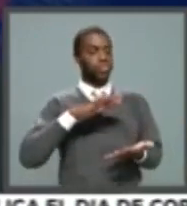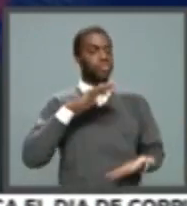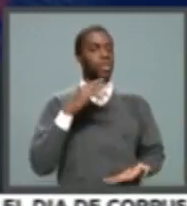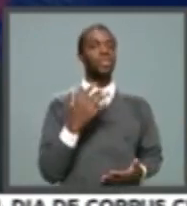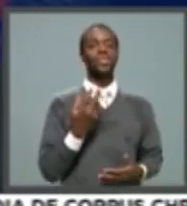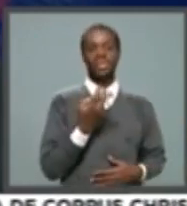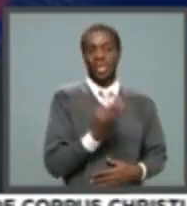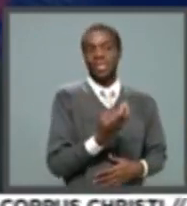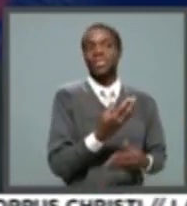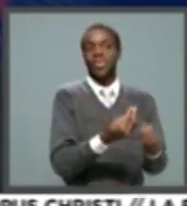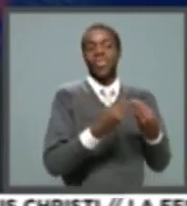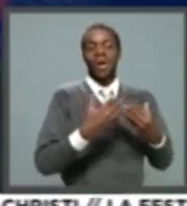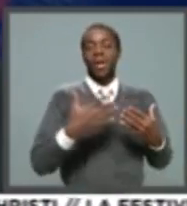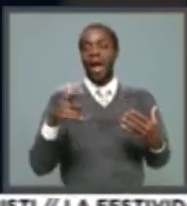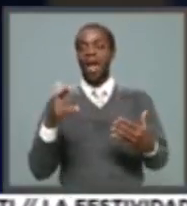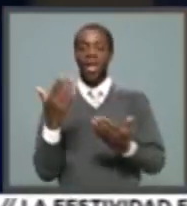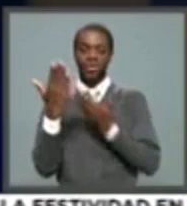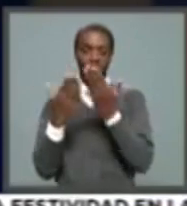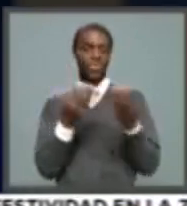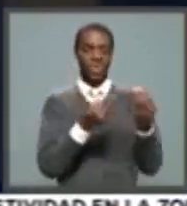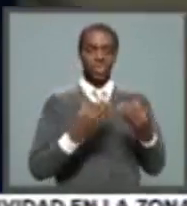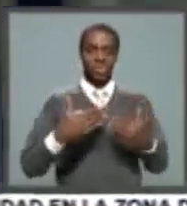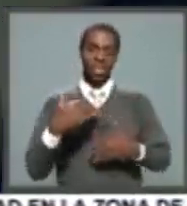y algo que me ha dado son los estudios.